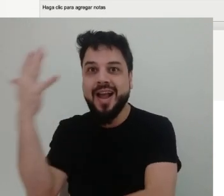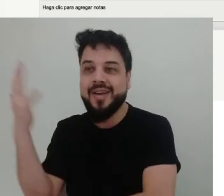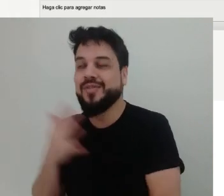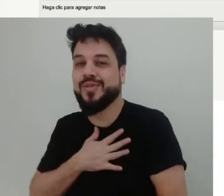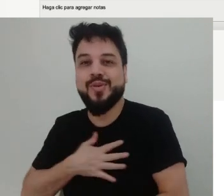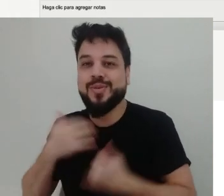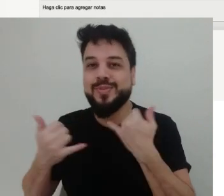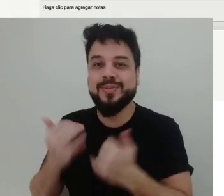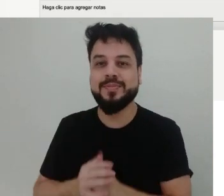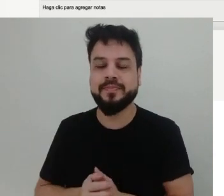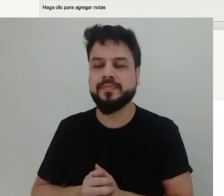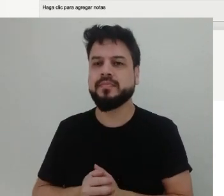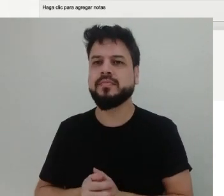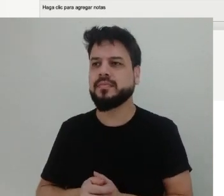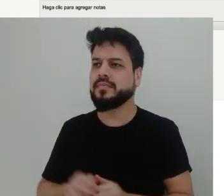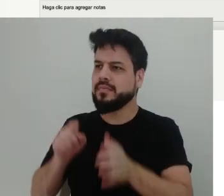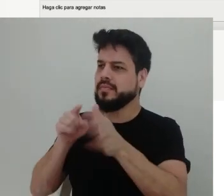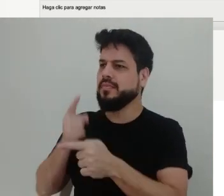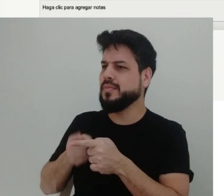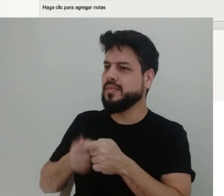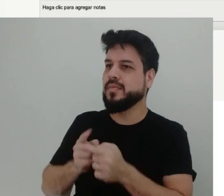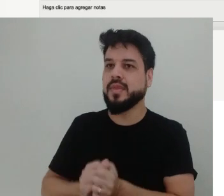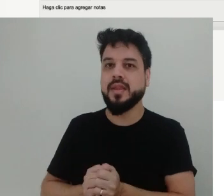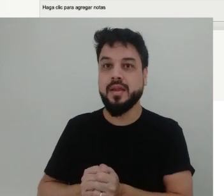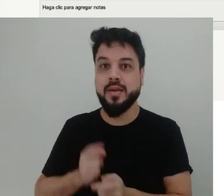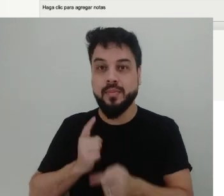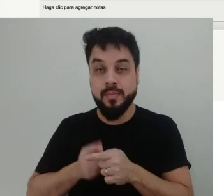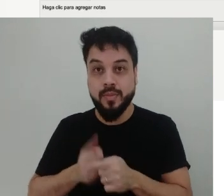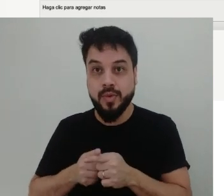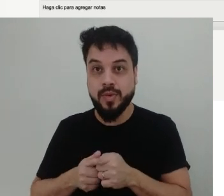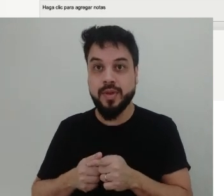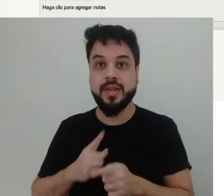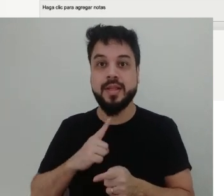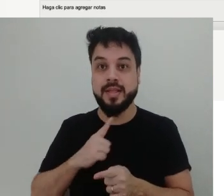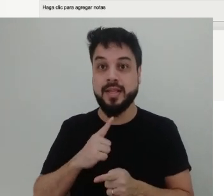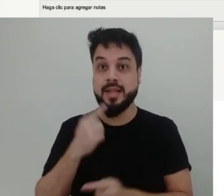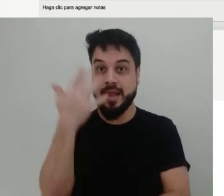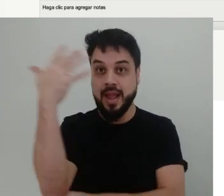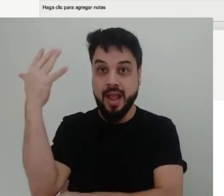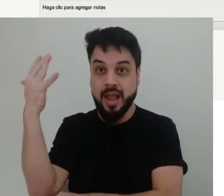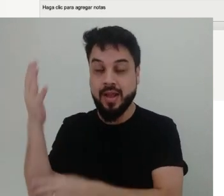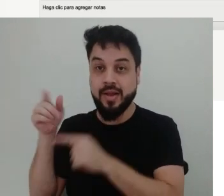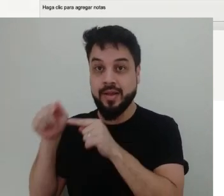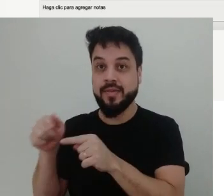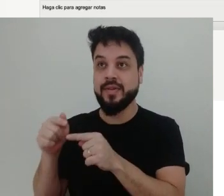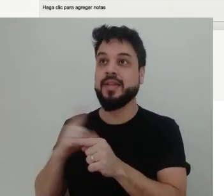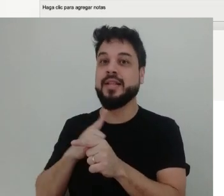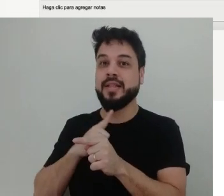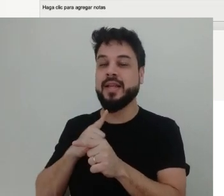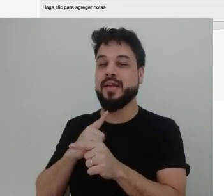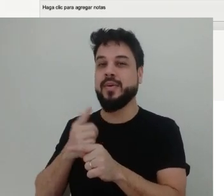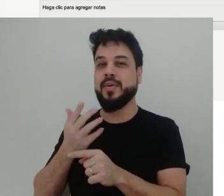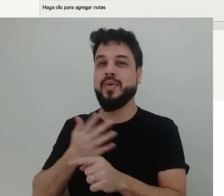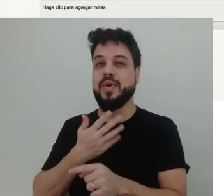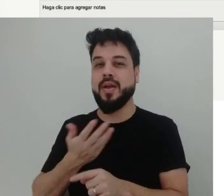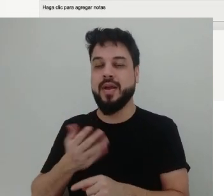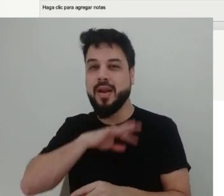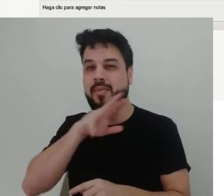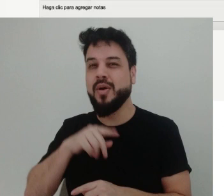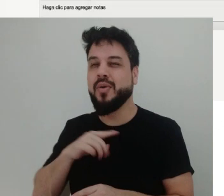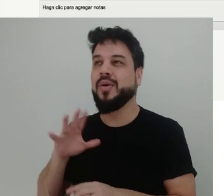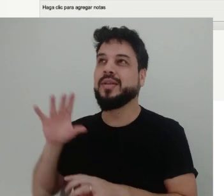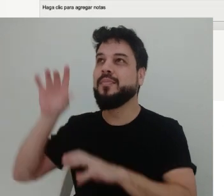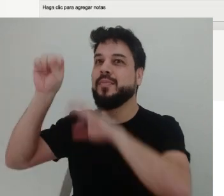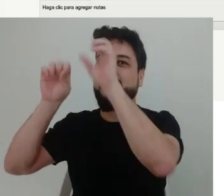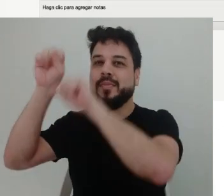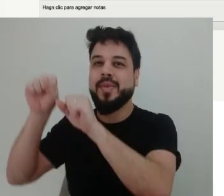cambiando. En esto me encontré con la sorpresa de que Leonor, luego de Lucas, después Juan y muchos otros